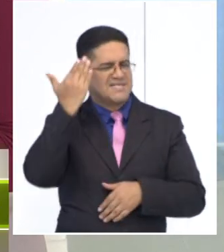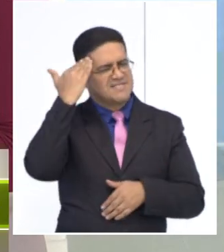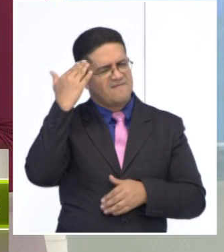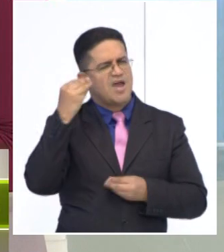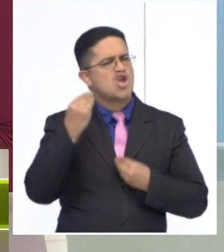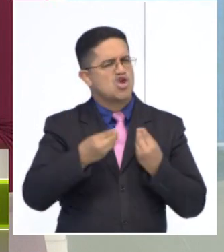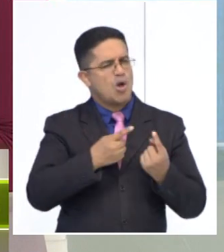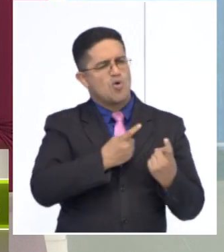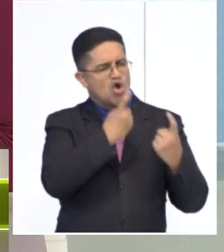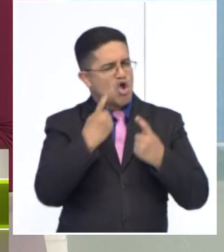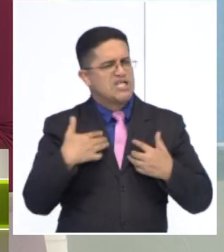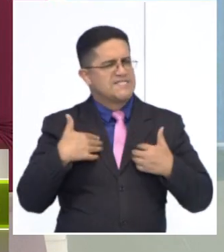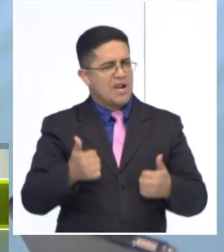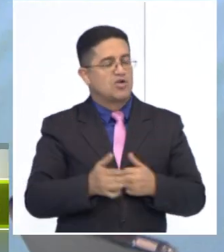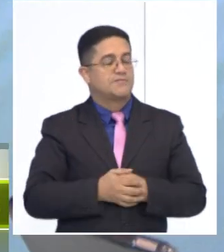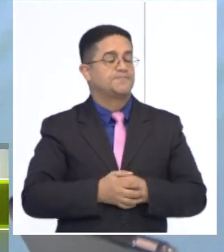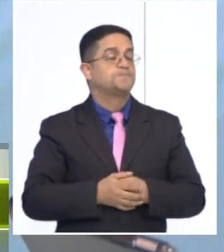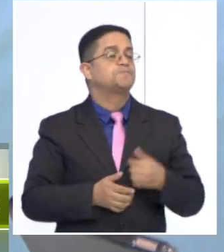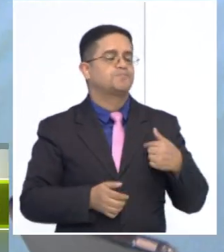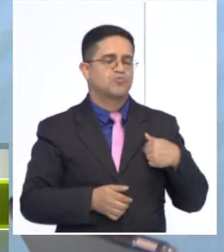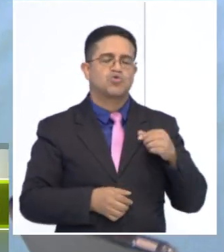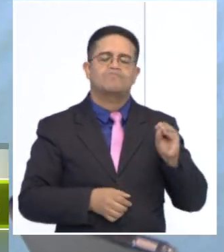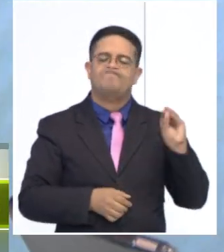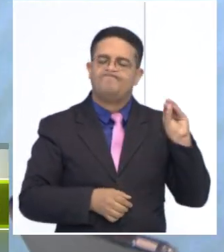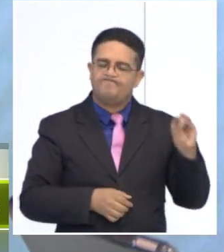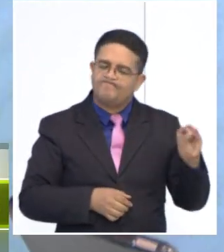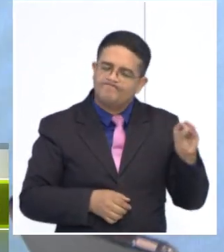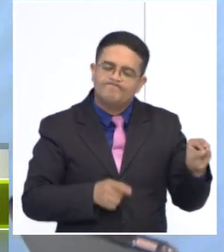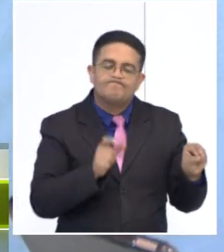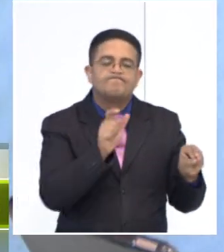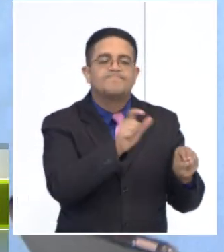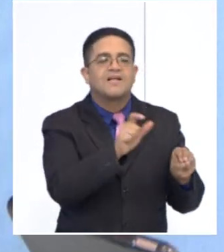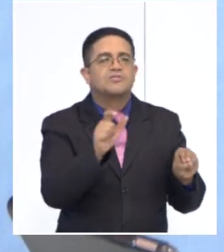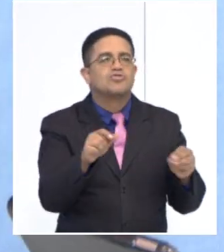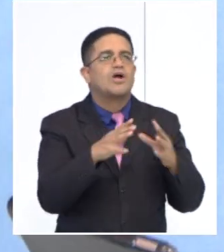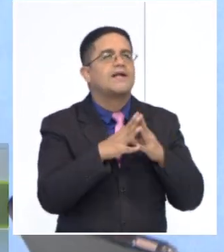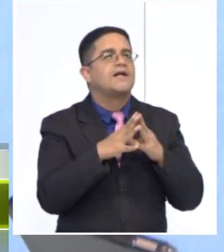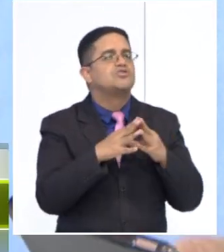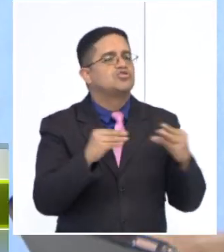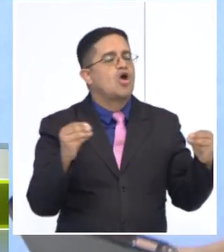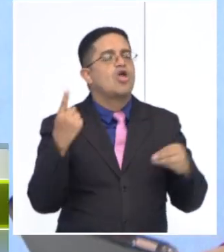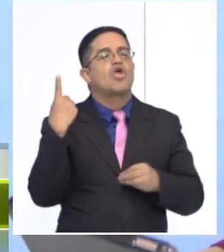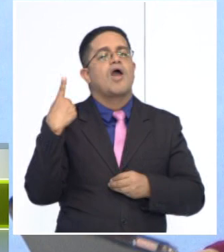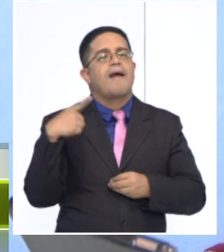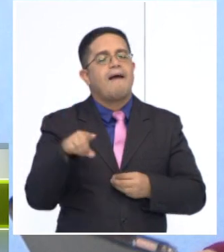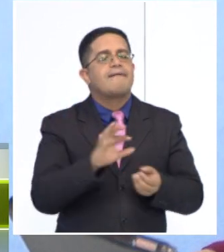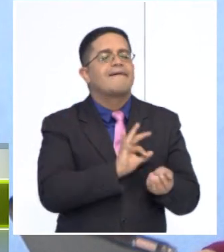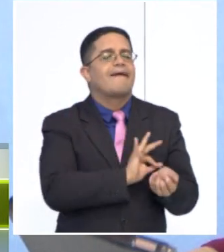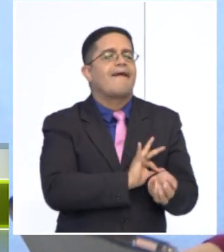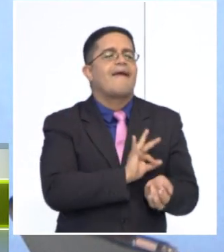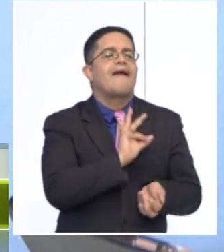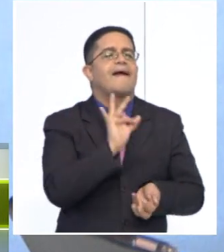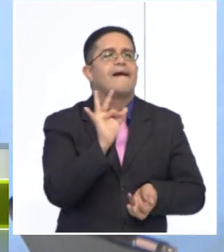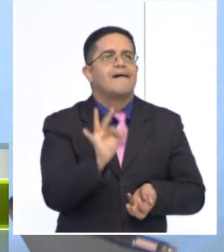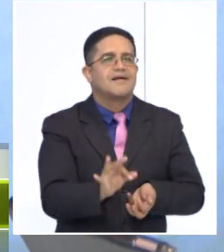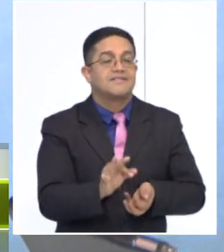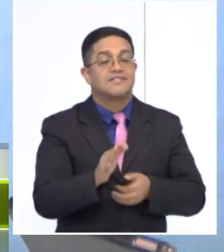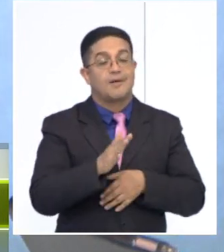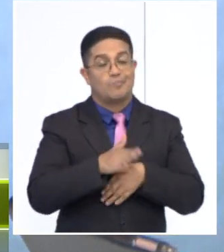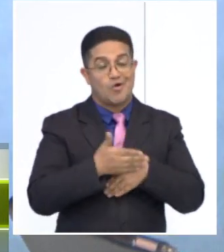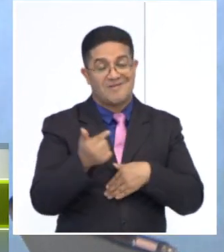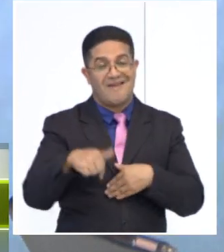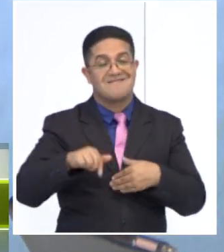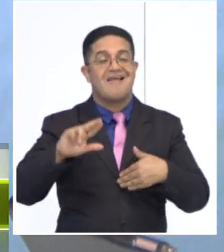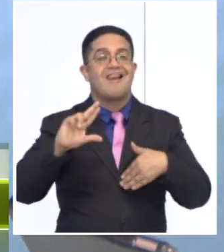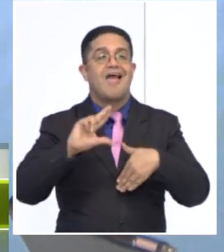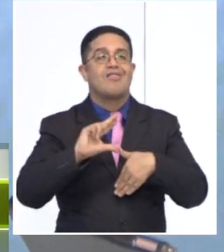salud. Bueno, fíjate, yo siempre les explico a los pacientes que todos tenemos herencia, porque nosotros los latinoamericanos